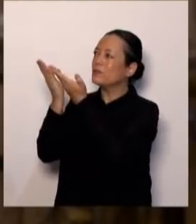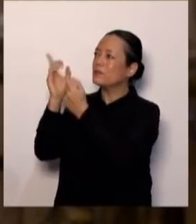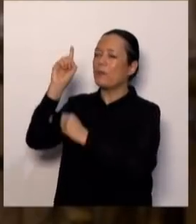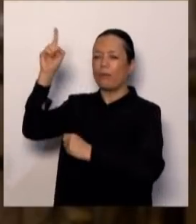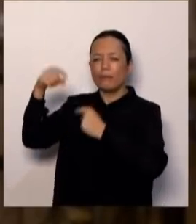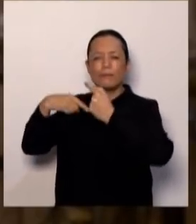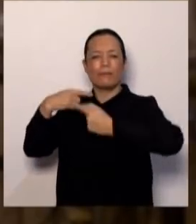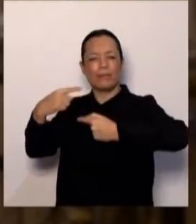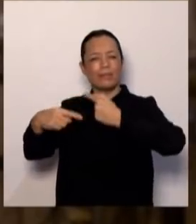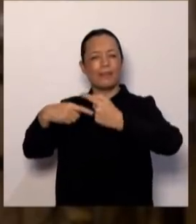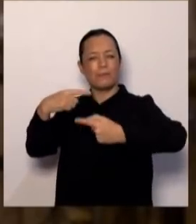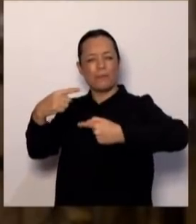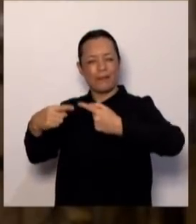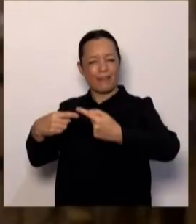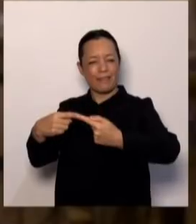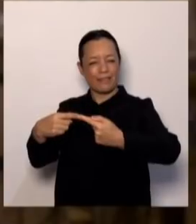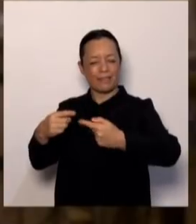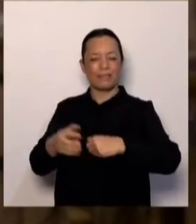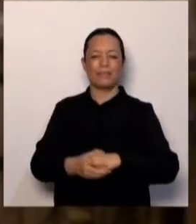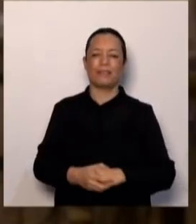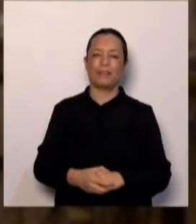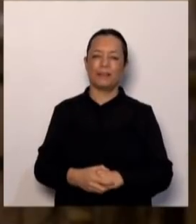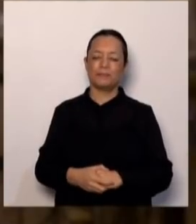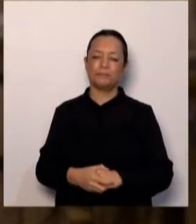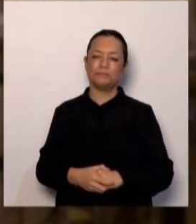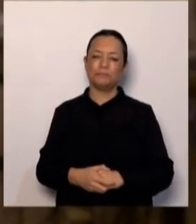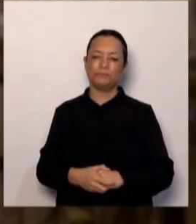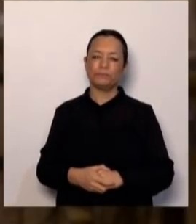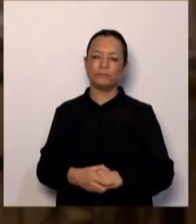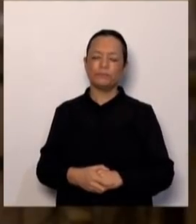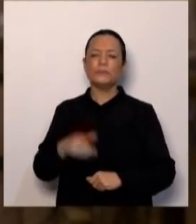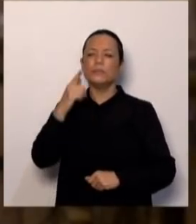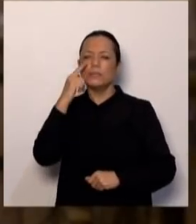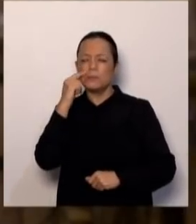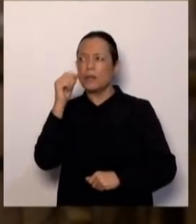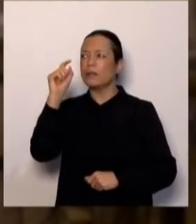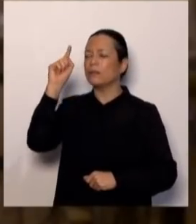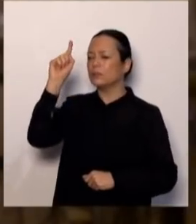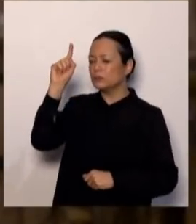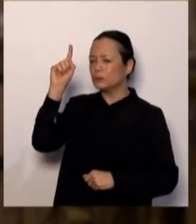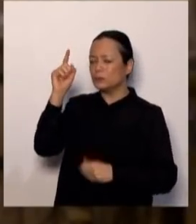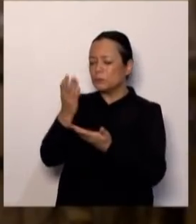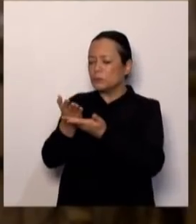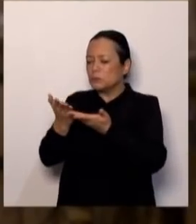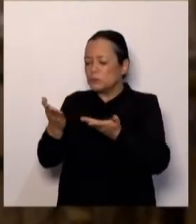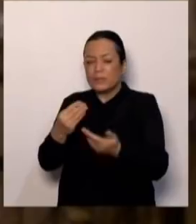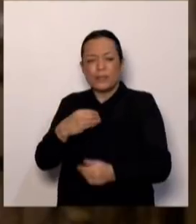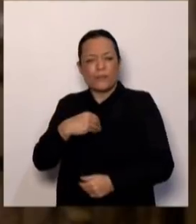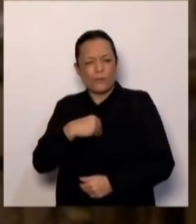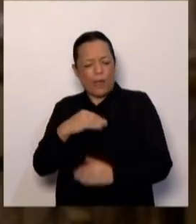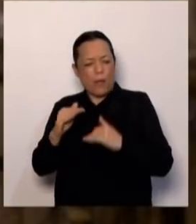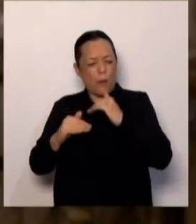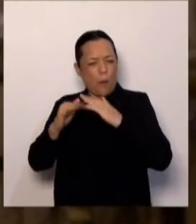cesar tenemos presente delante de Dios, nuestro Padre, cómo ustedes han manifestado su